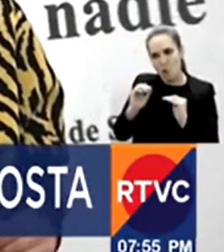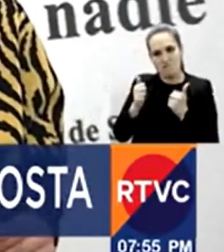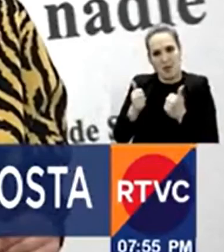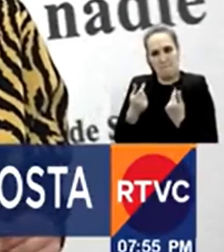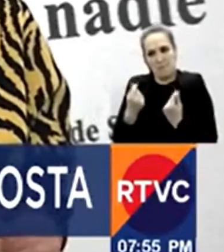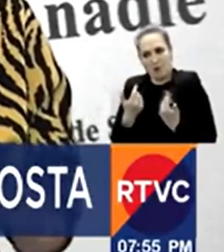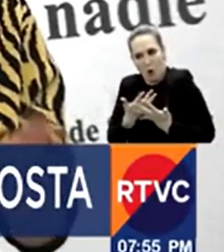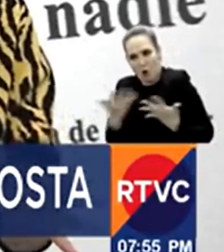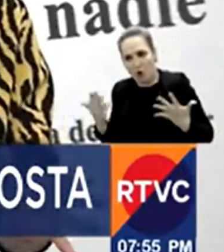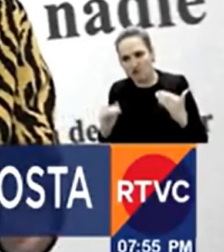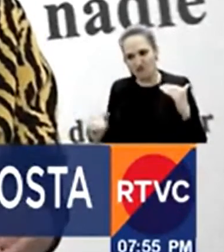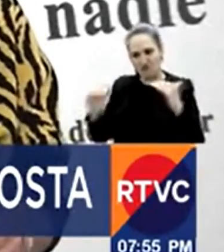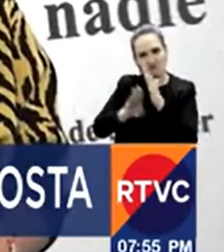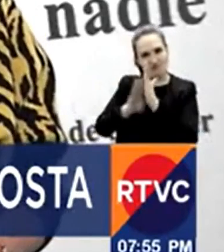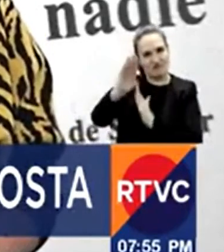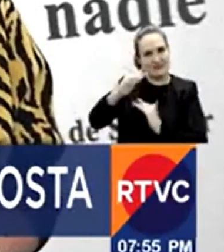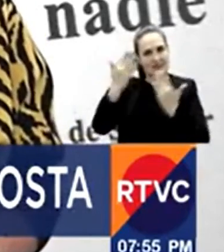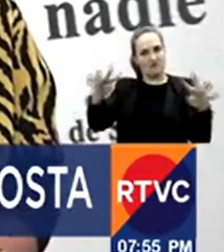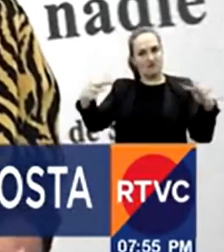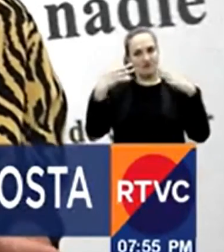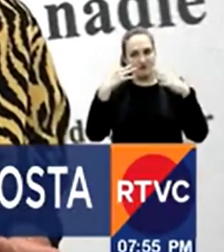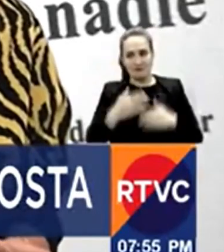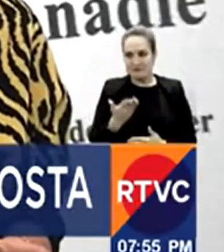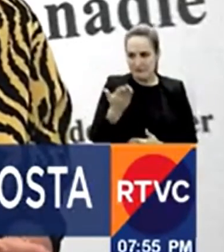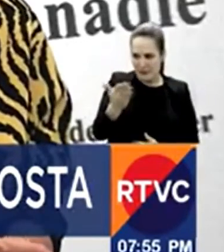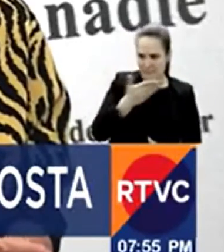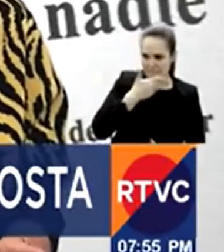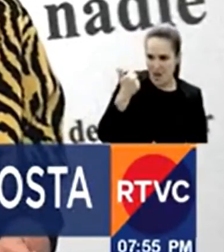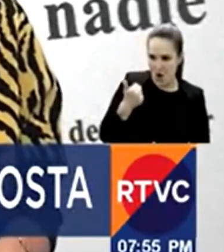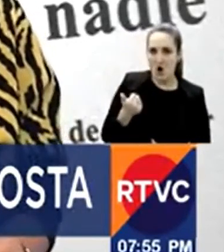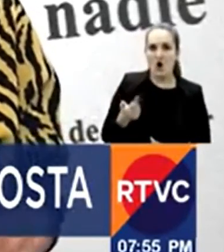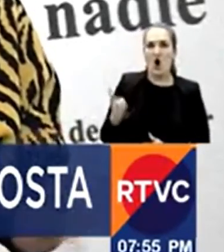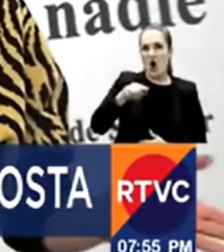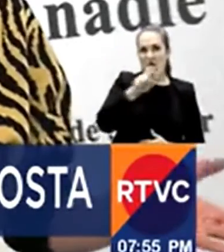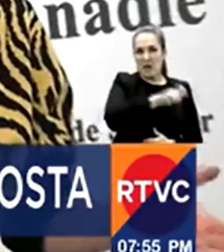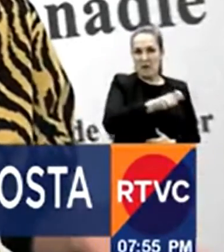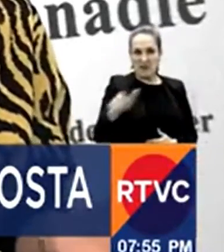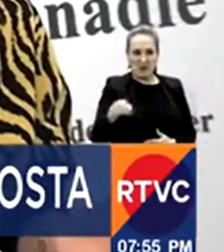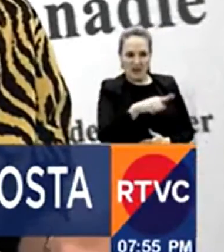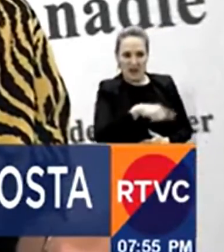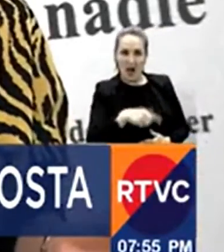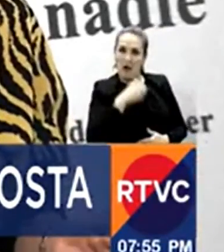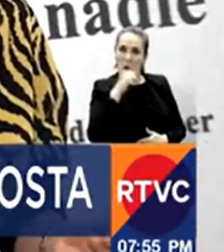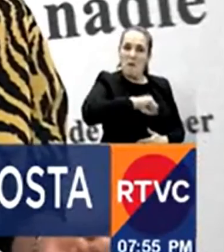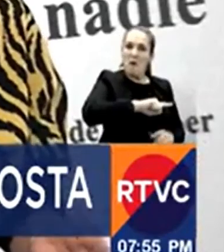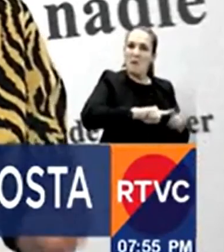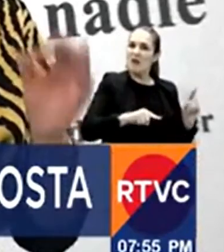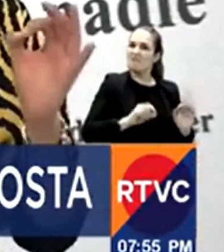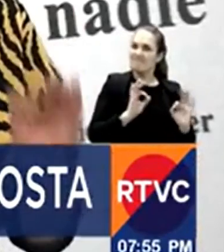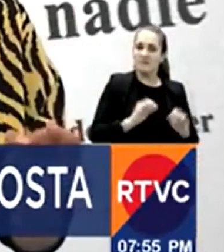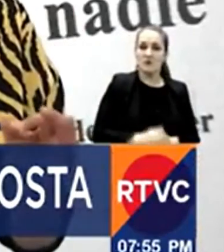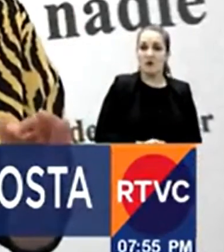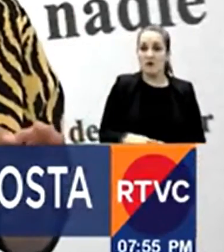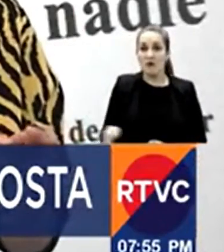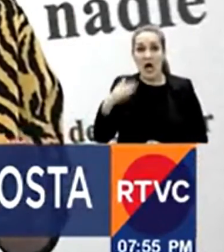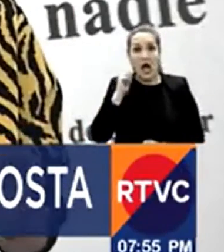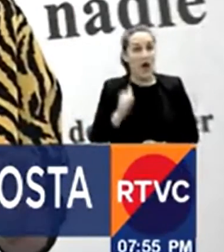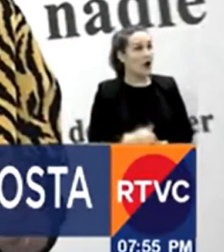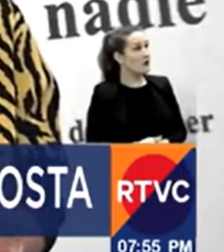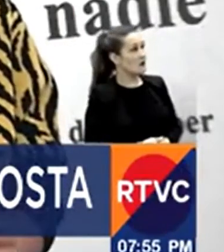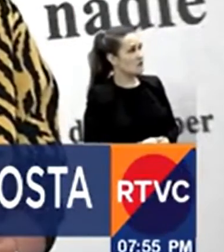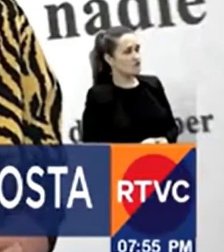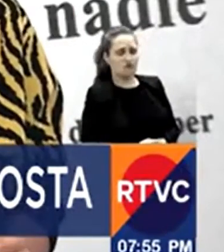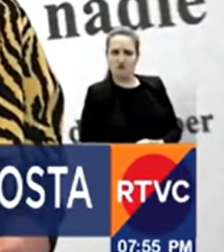mejor a lo que puede aspirar. Que lo acepte, que esos hombres que no son tan guapos son buenos maridos. El caso es que al final, Lucía, en pleno